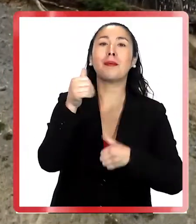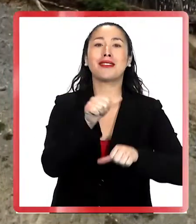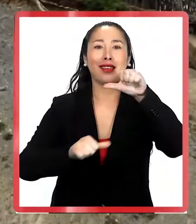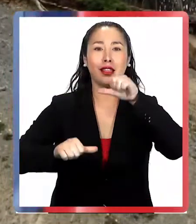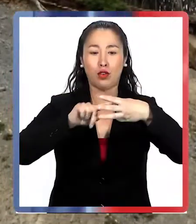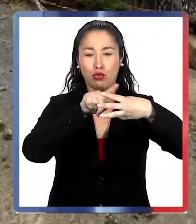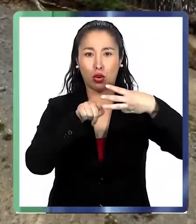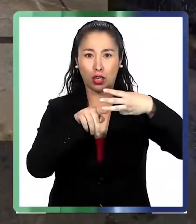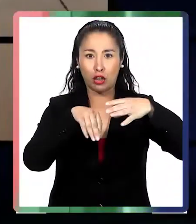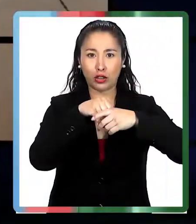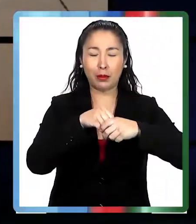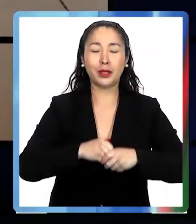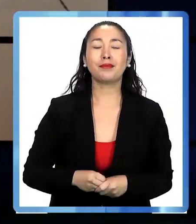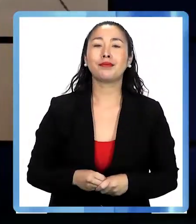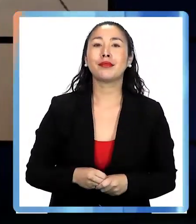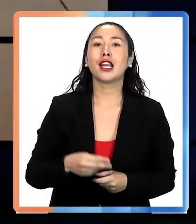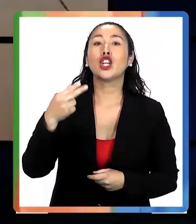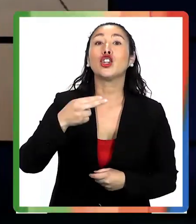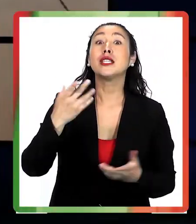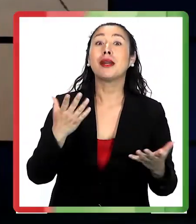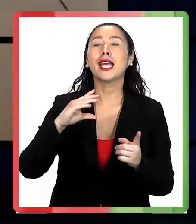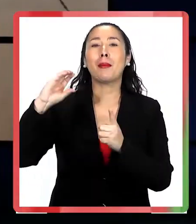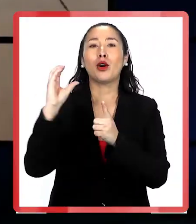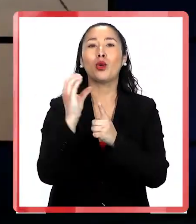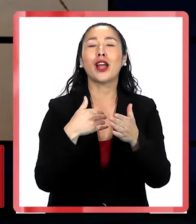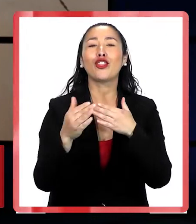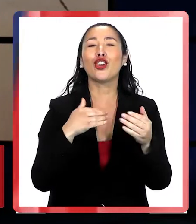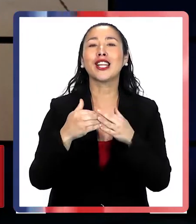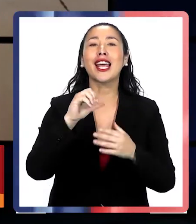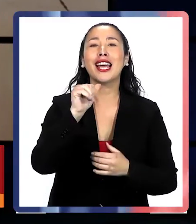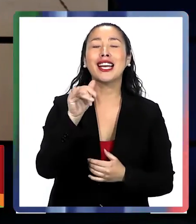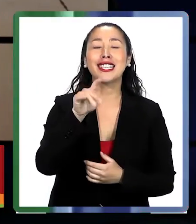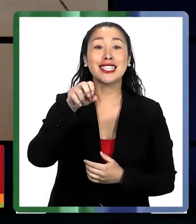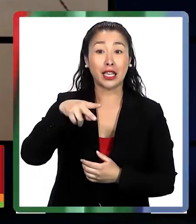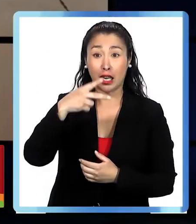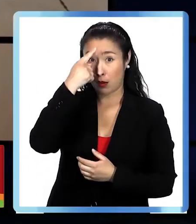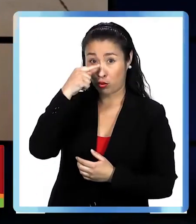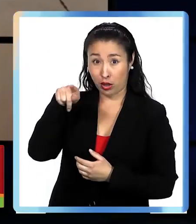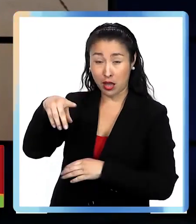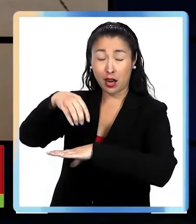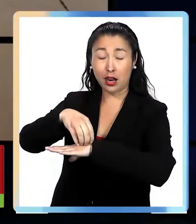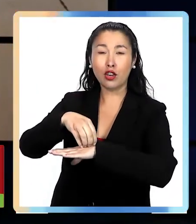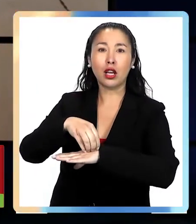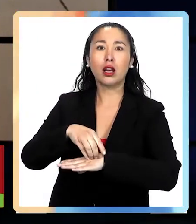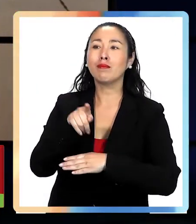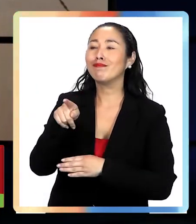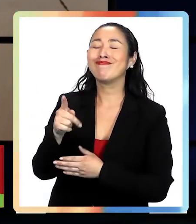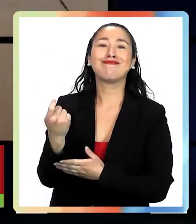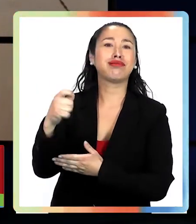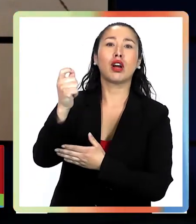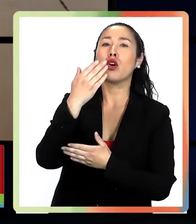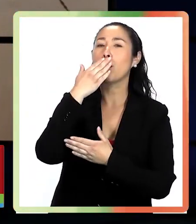y científico. Buenas noticias para la cultura en Aysén. El Museo Regional fue reconocido como